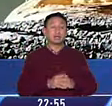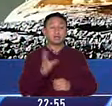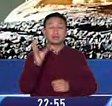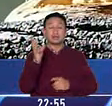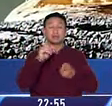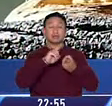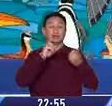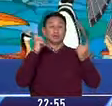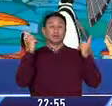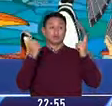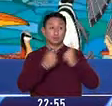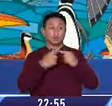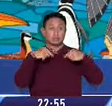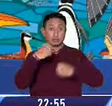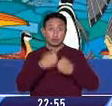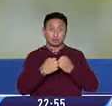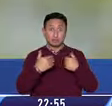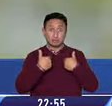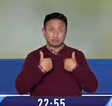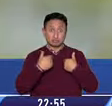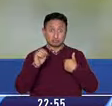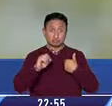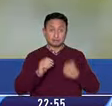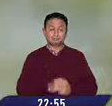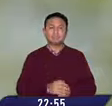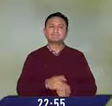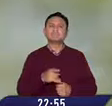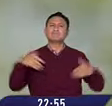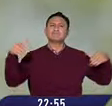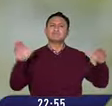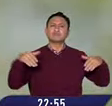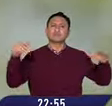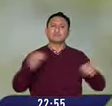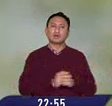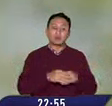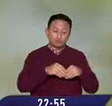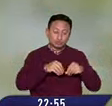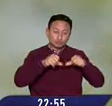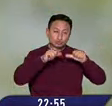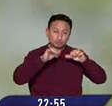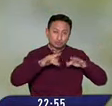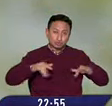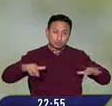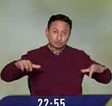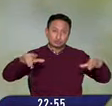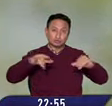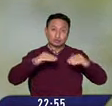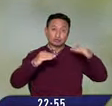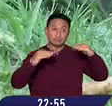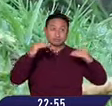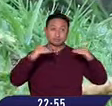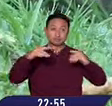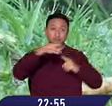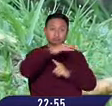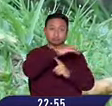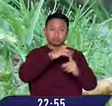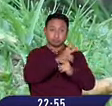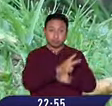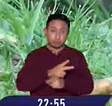climático, también nos afectan a nosotros. Las aves dispersan semillas, polinizan, mantienen el equilibrio ecológico.